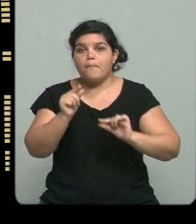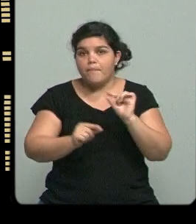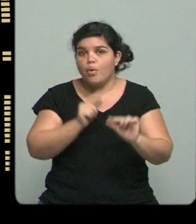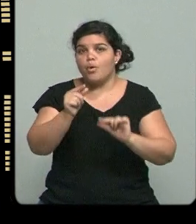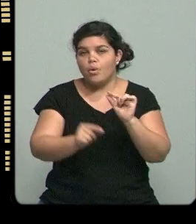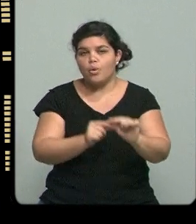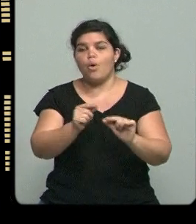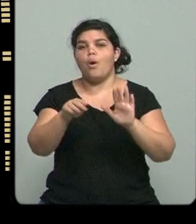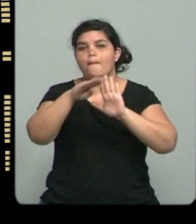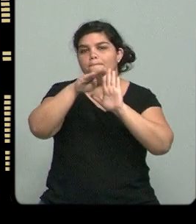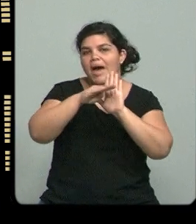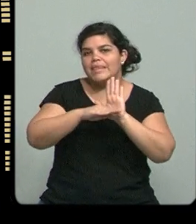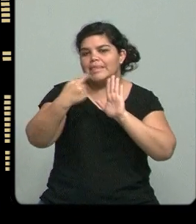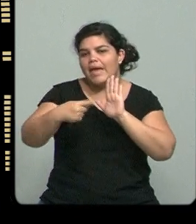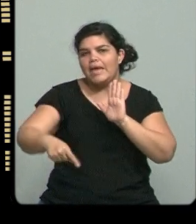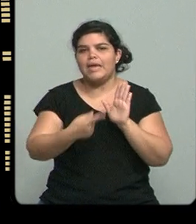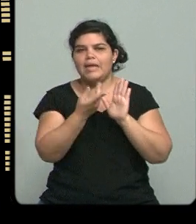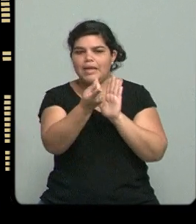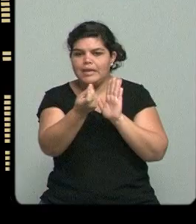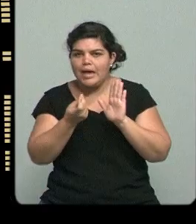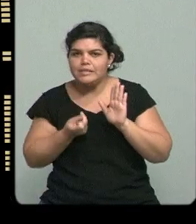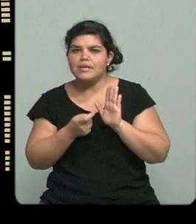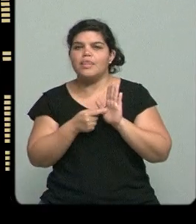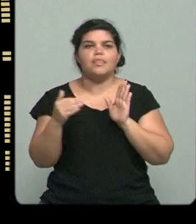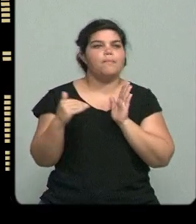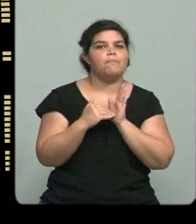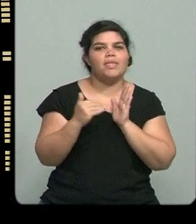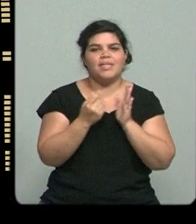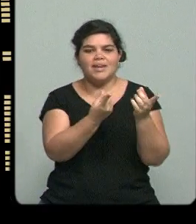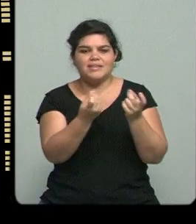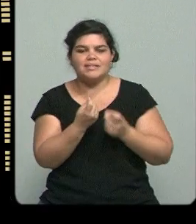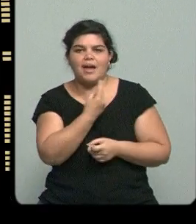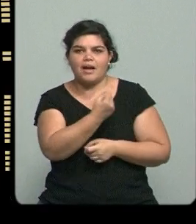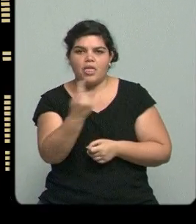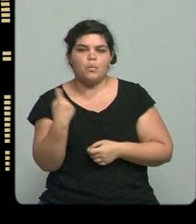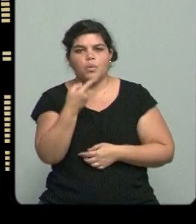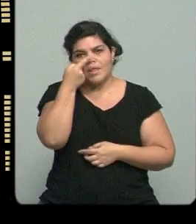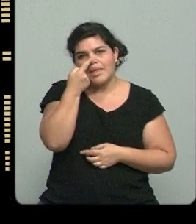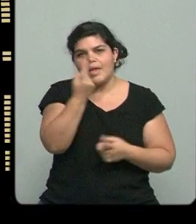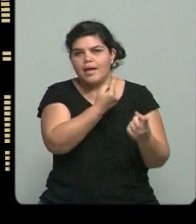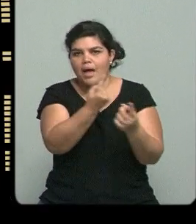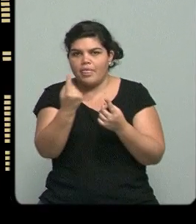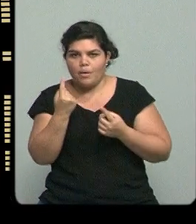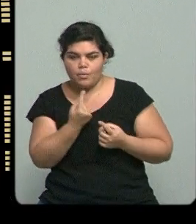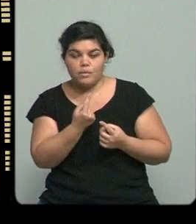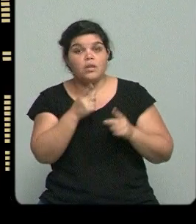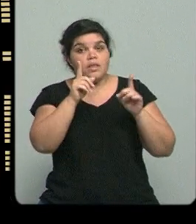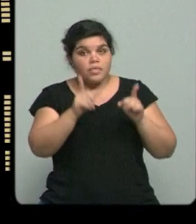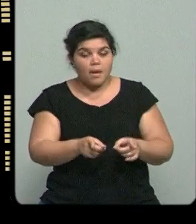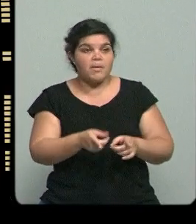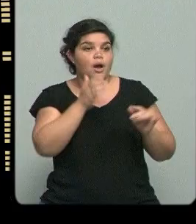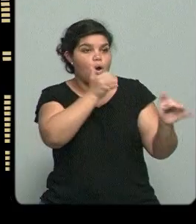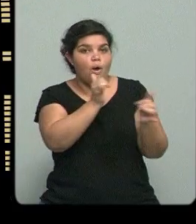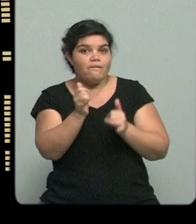en función de la detección de necesidades, de intereses y demás que los